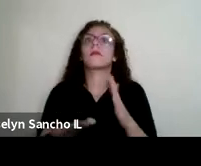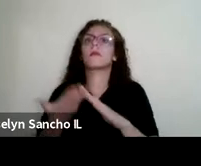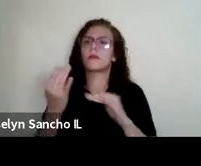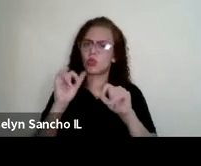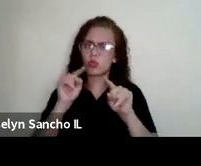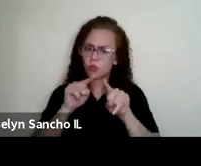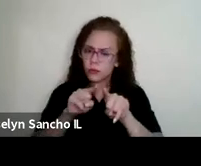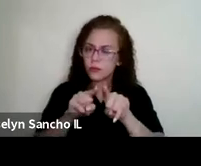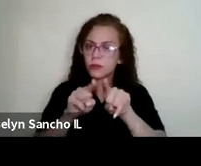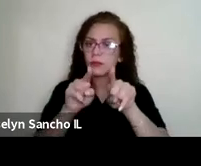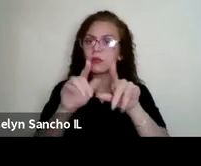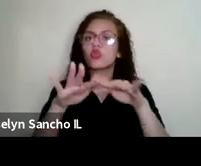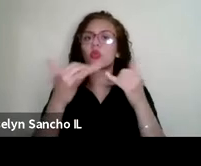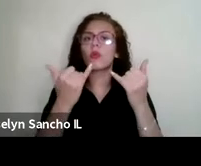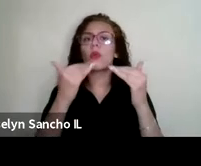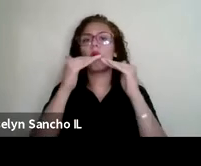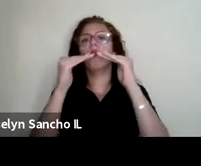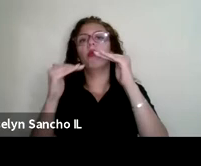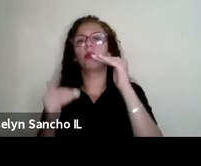cómo vino disminuyendo.